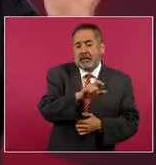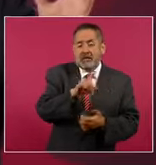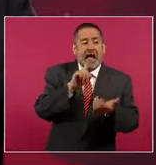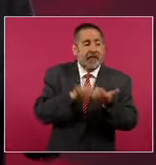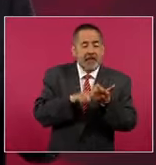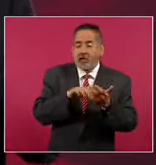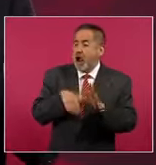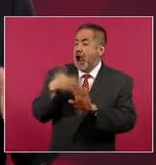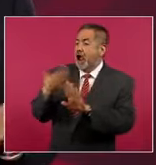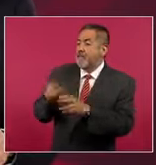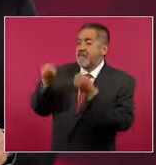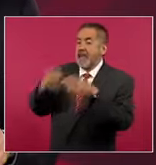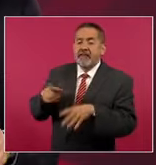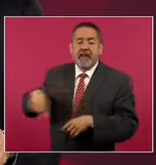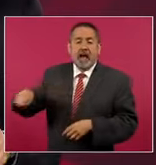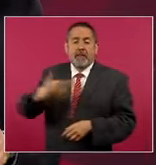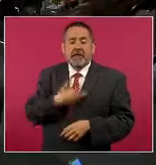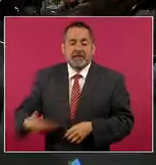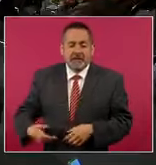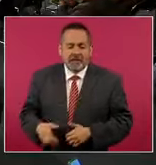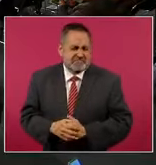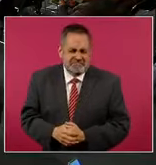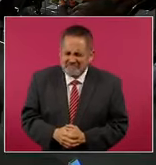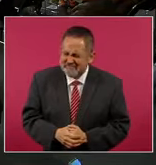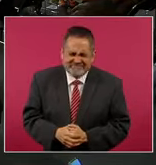afectar al presidente.